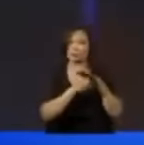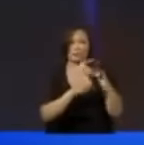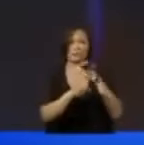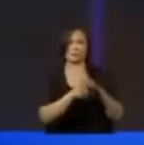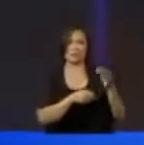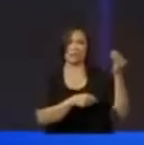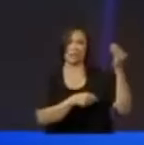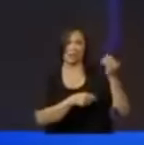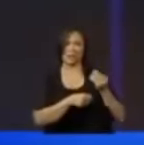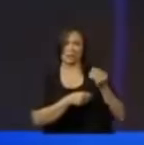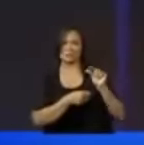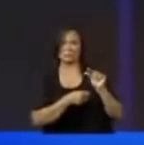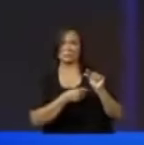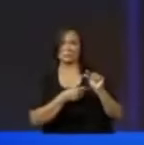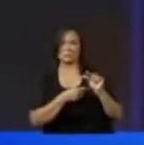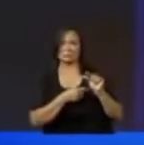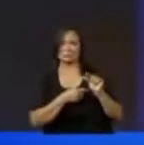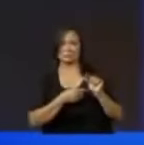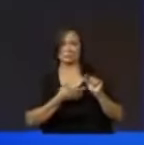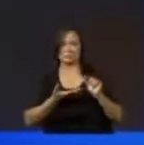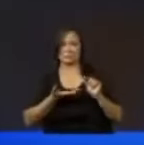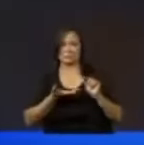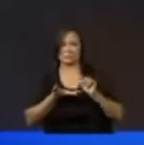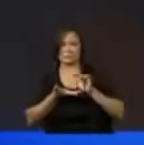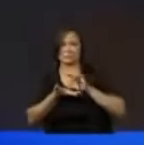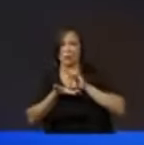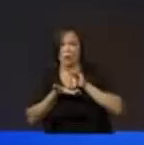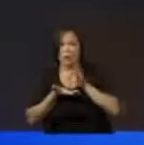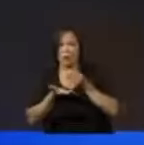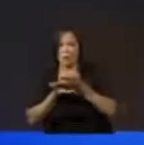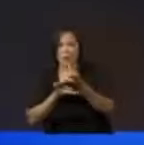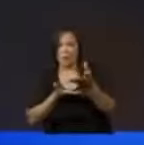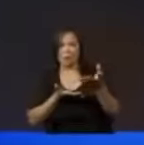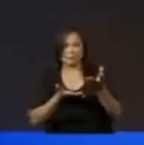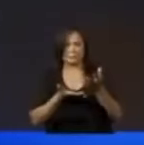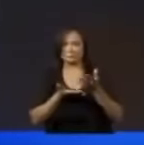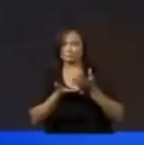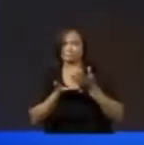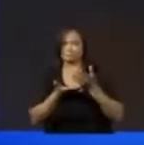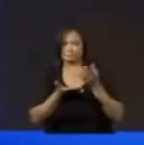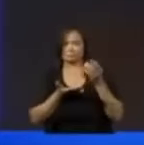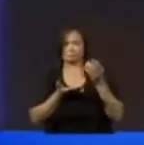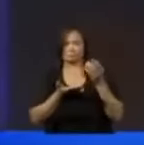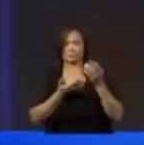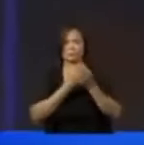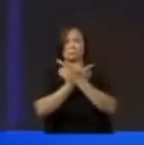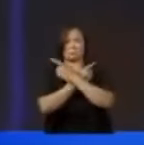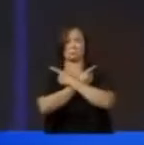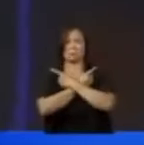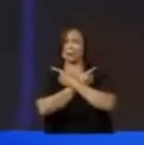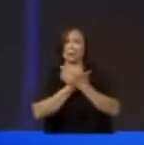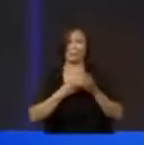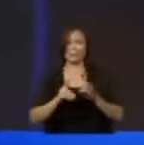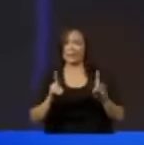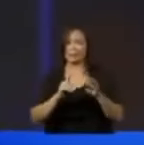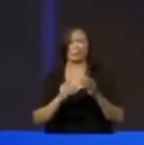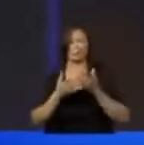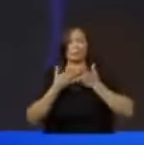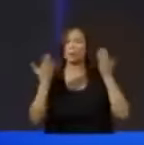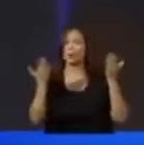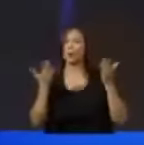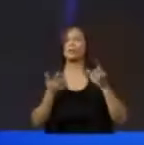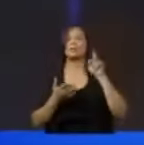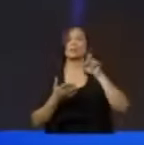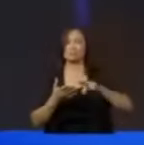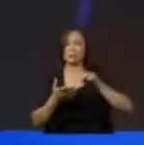lo suficiente para sus medicamentos y para un retiro digno.